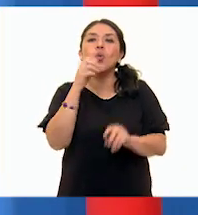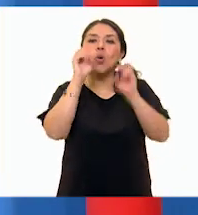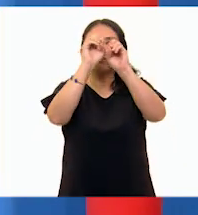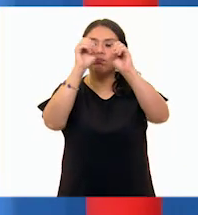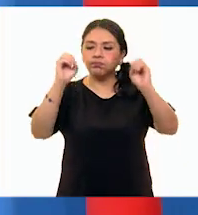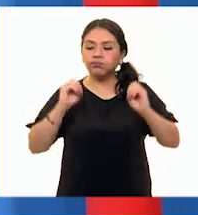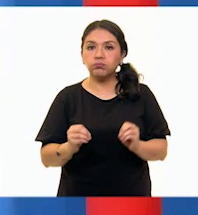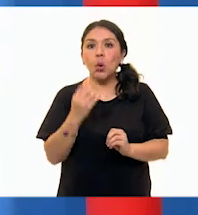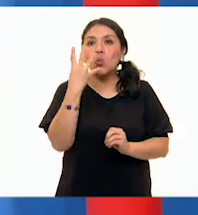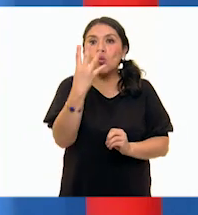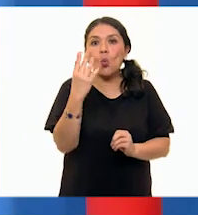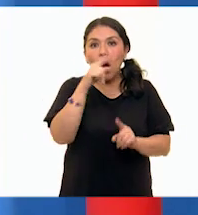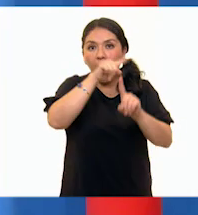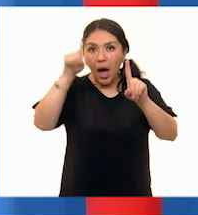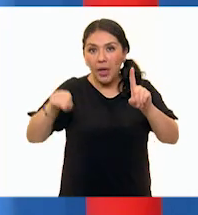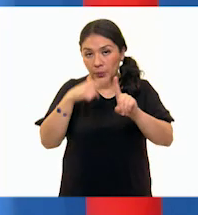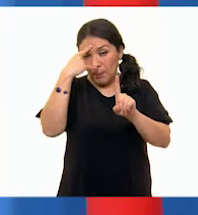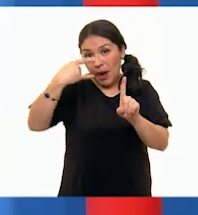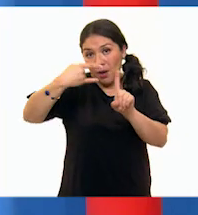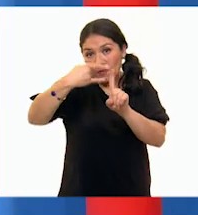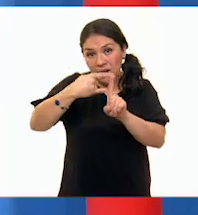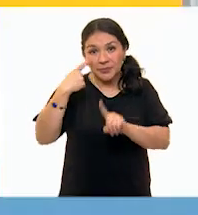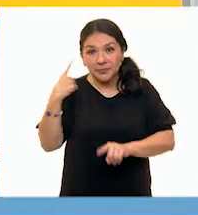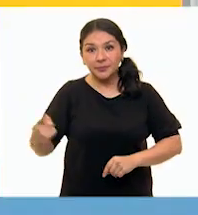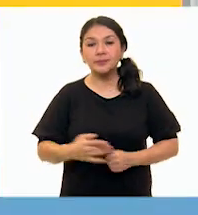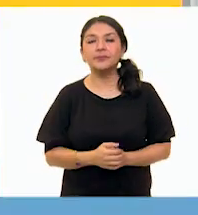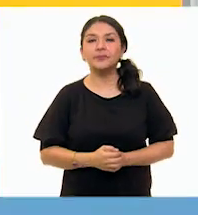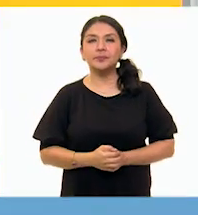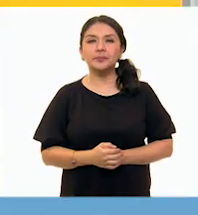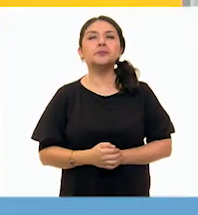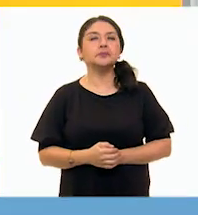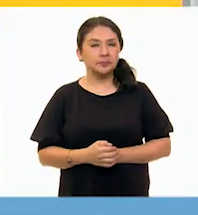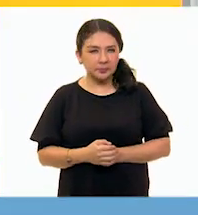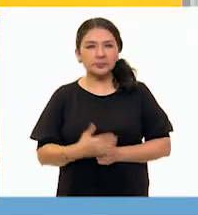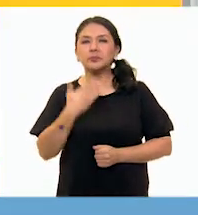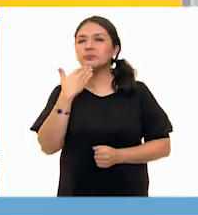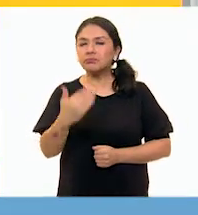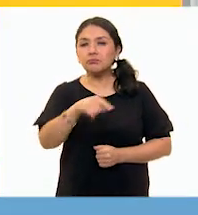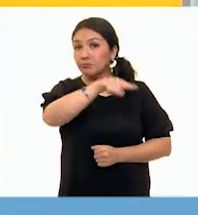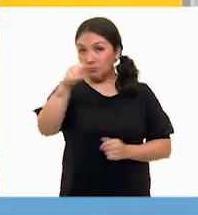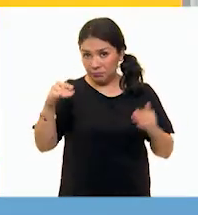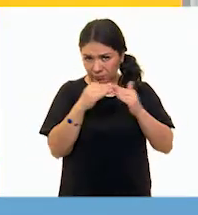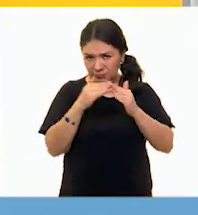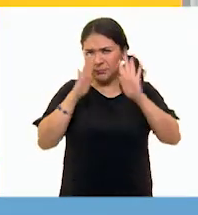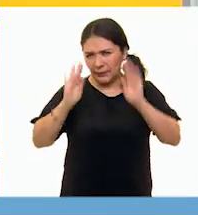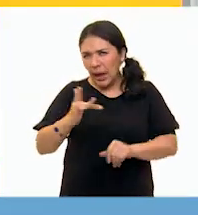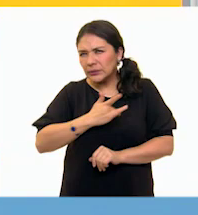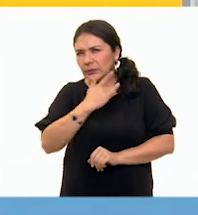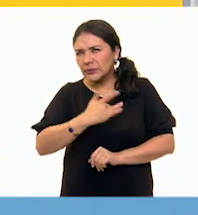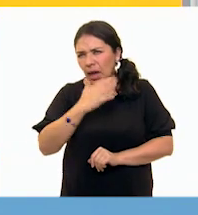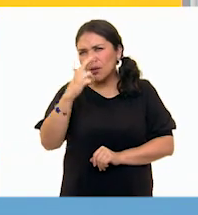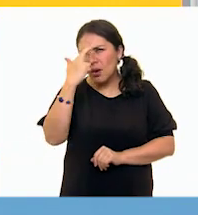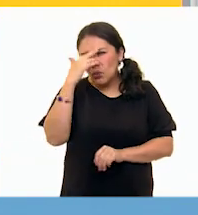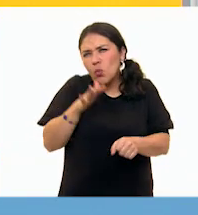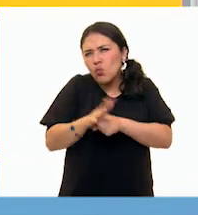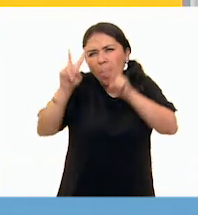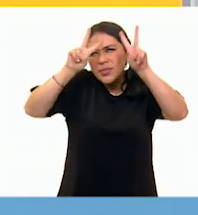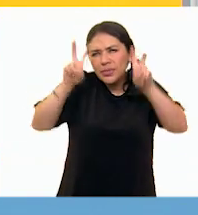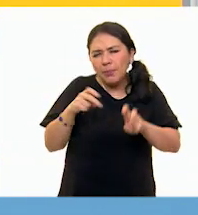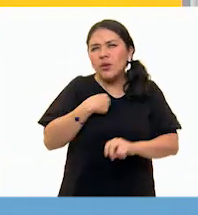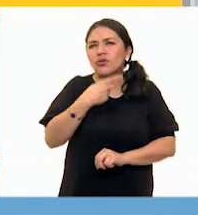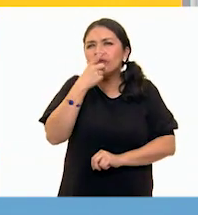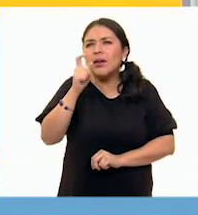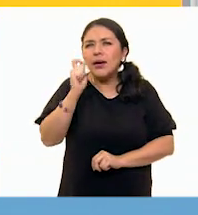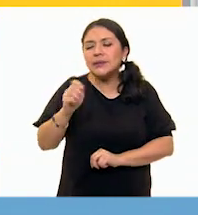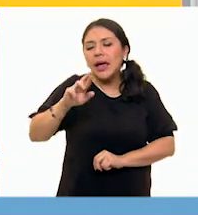cuadrado de la figura 3. Okay. Claro está. Allá en casa, ¿ya recordaron de qué estamos hablando cuando